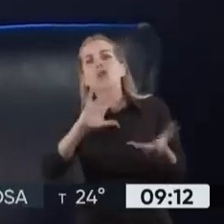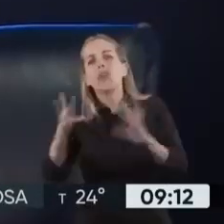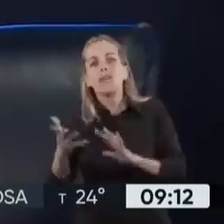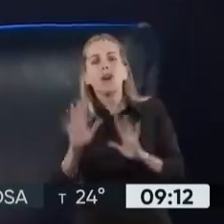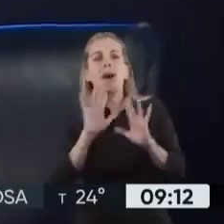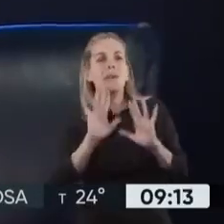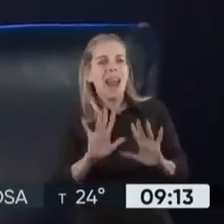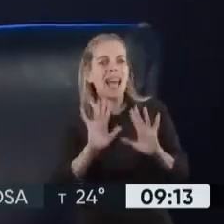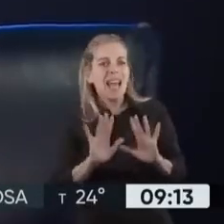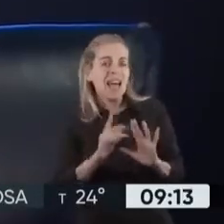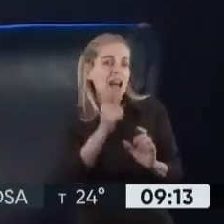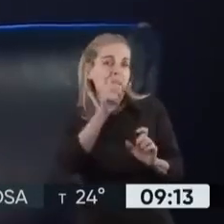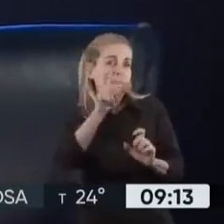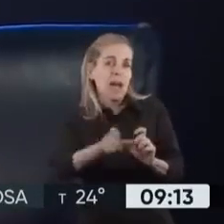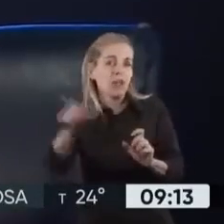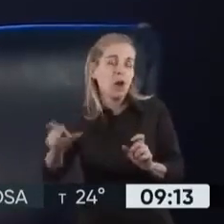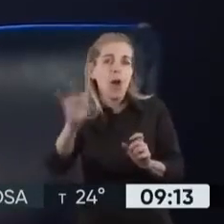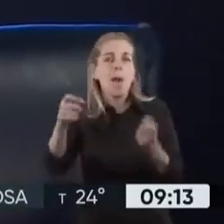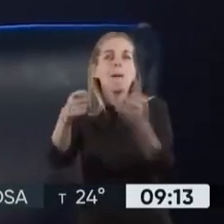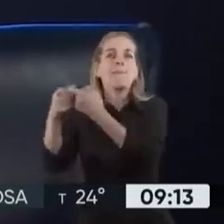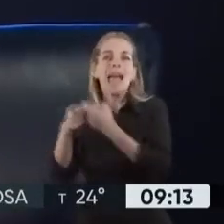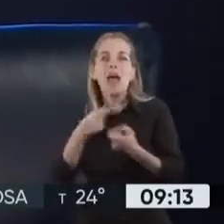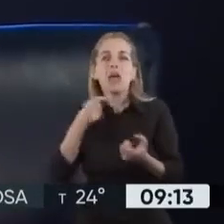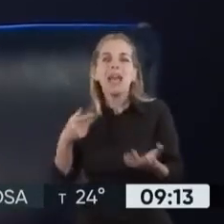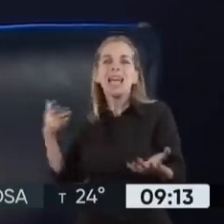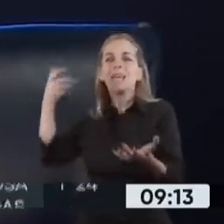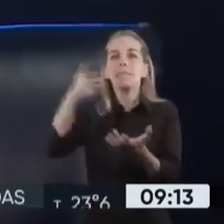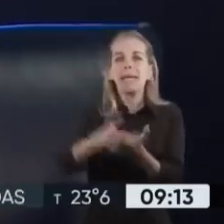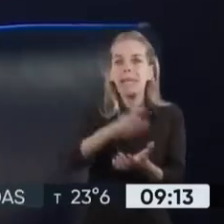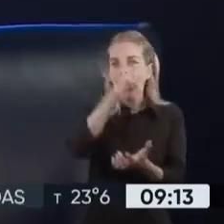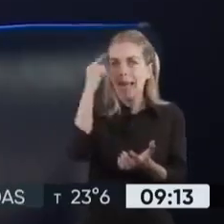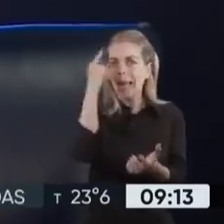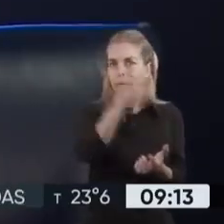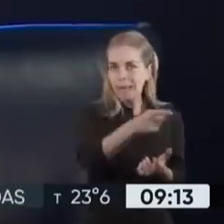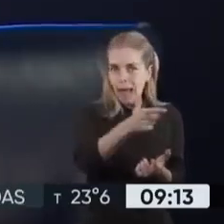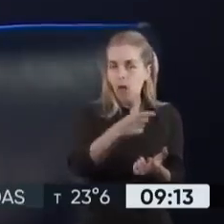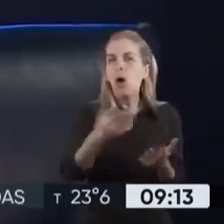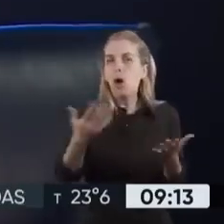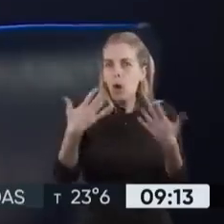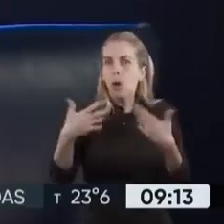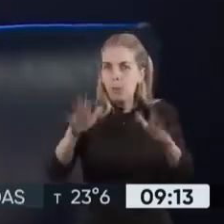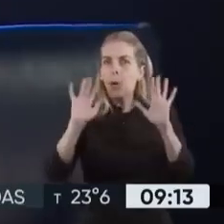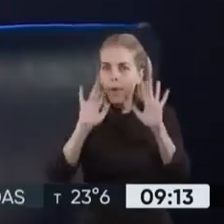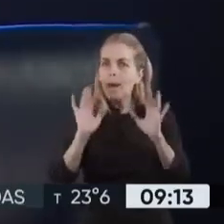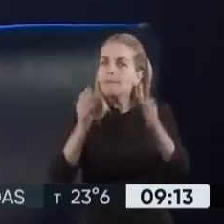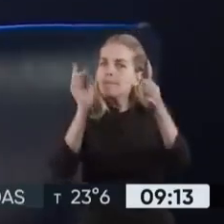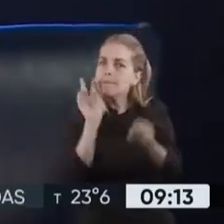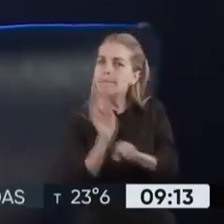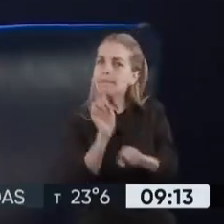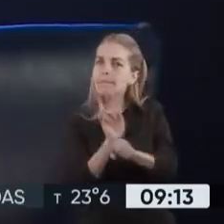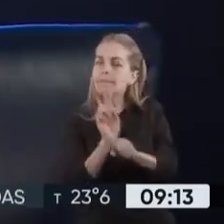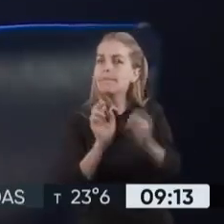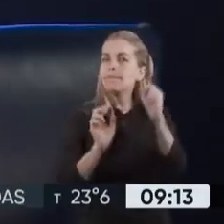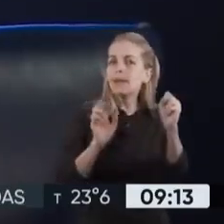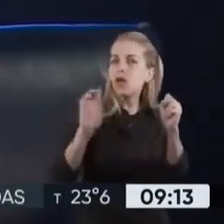a cada uno de quienes quieran invertir en el estado puedan hacerlo salvaguardando de alguna forma a los movimientos del tipo de cambio